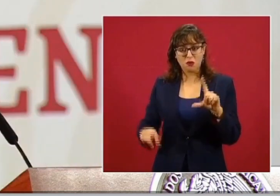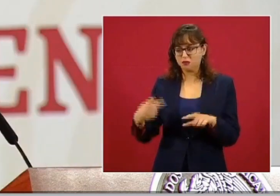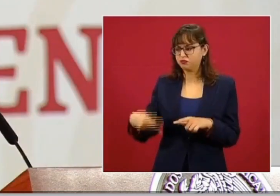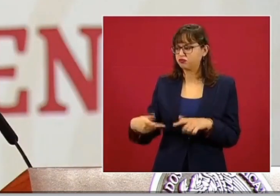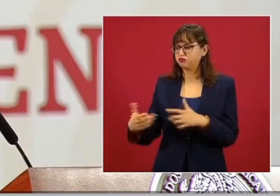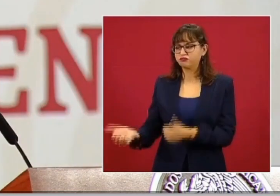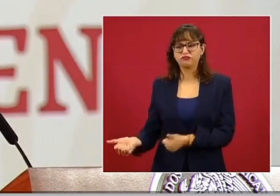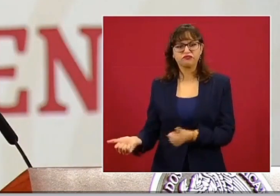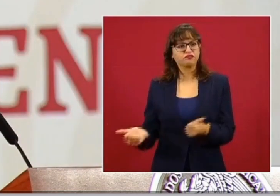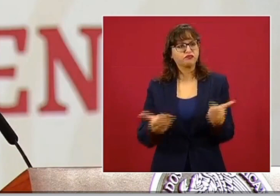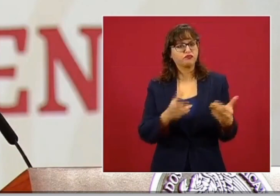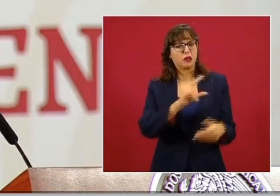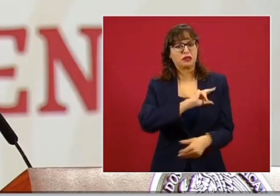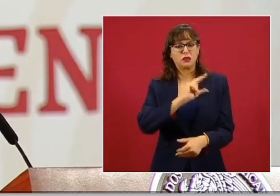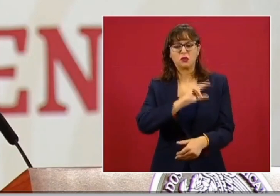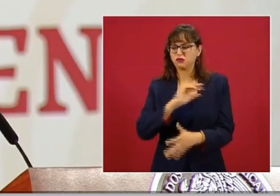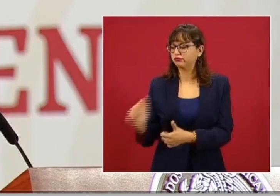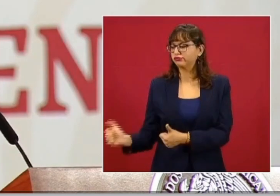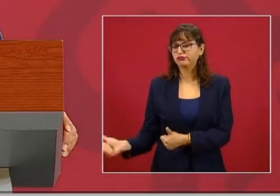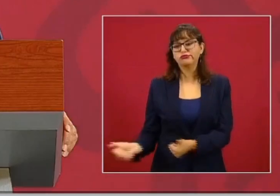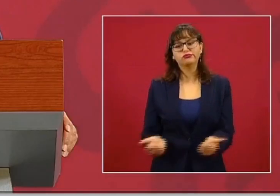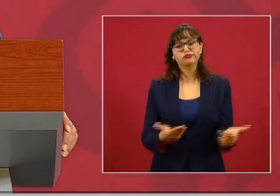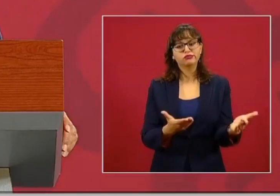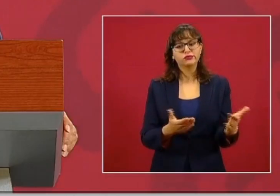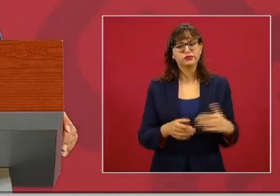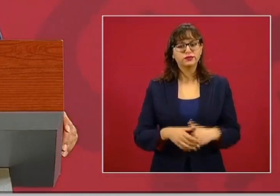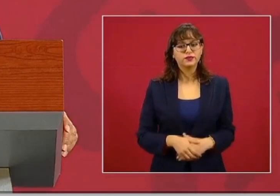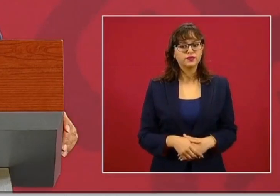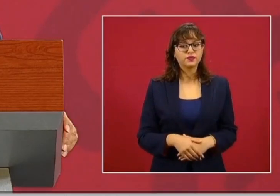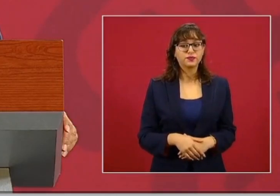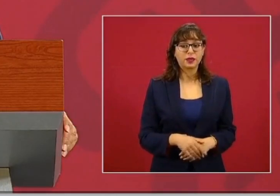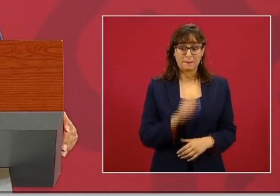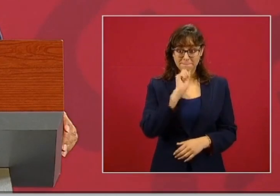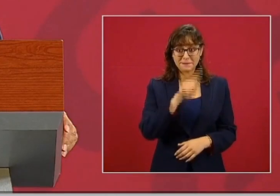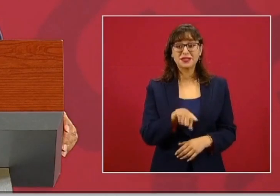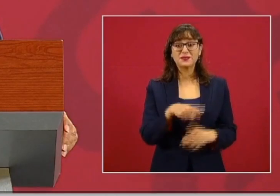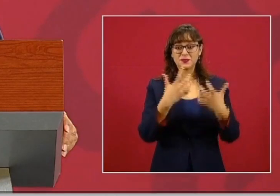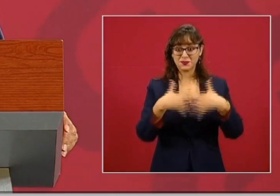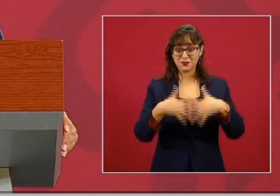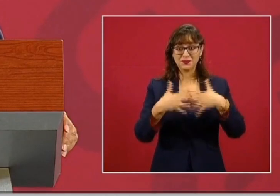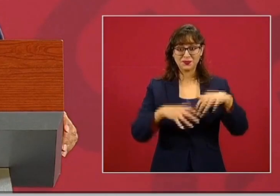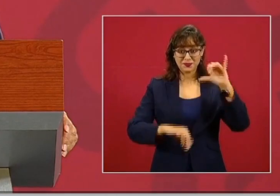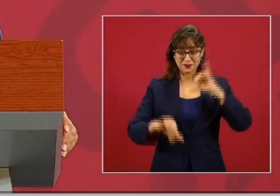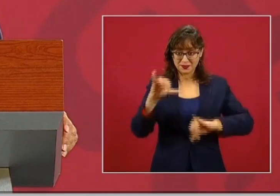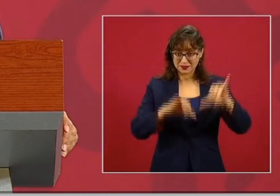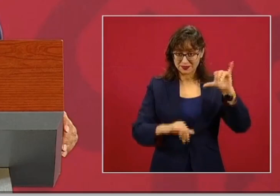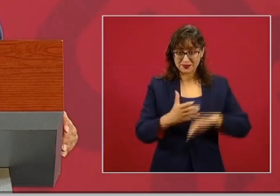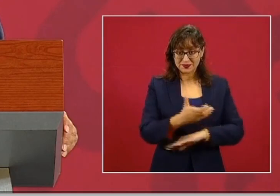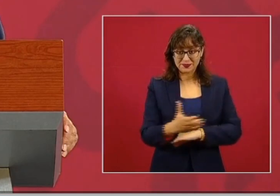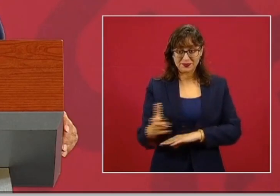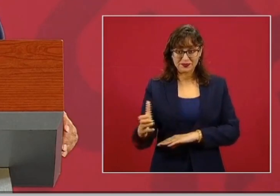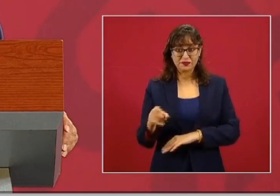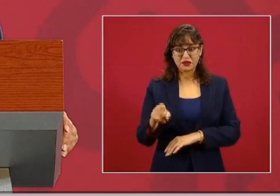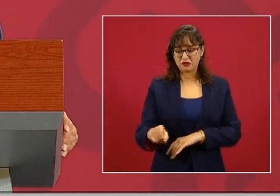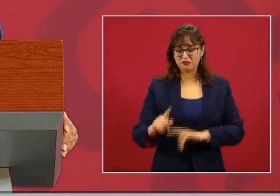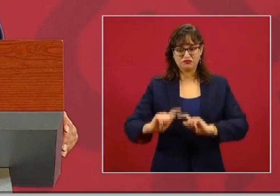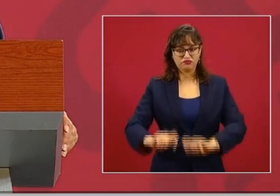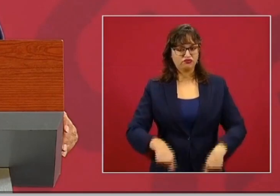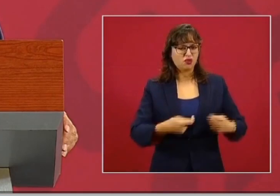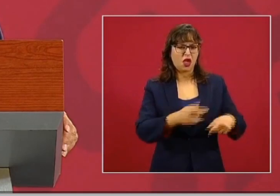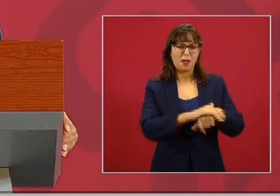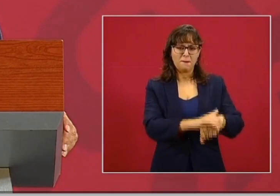pero debería de escribirse, imagínense, en el tiempo de las privatizaciones,